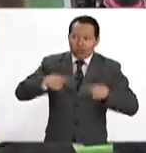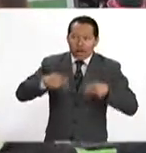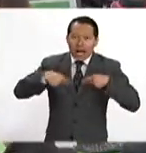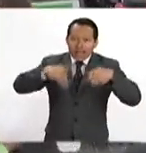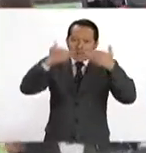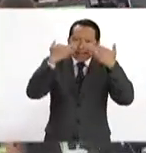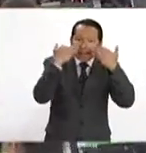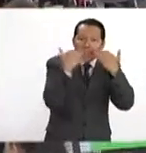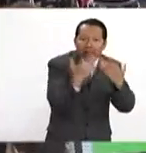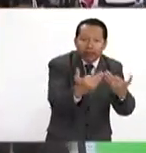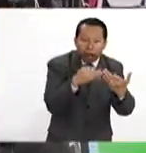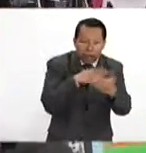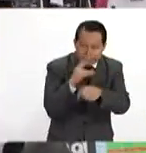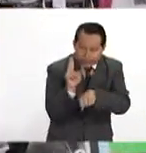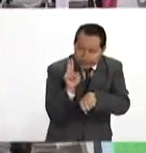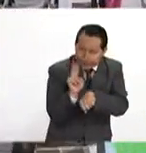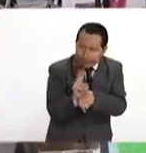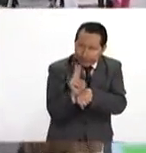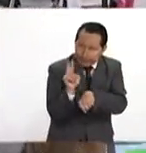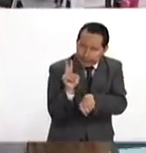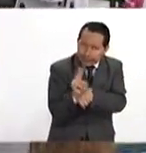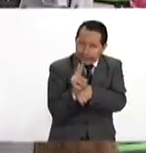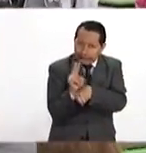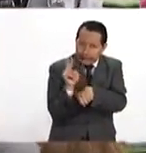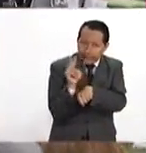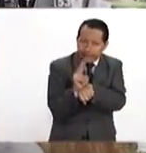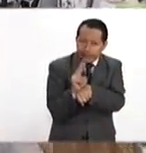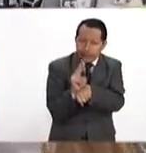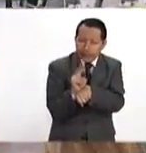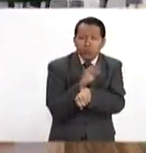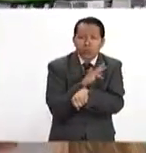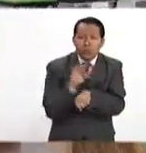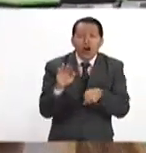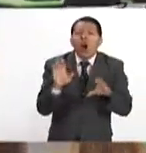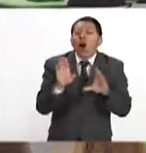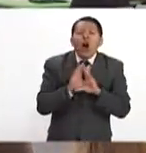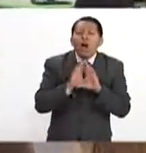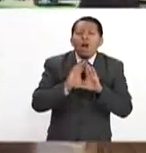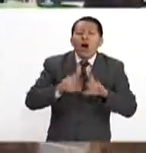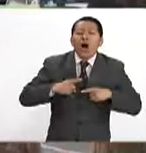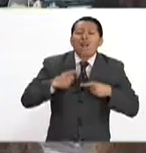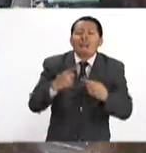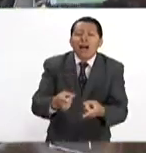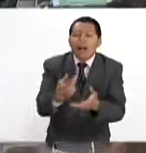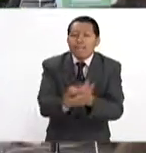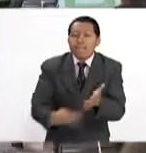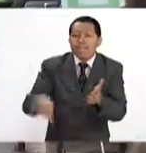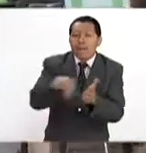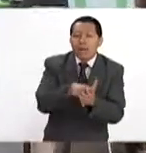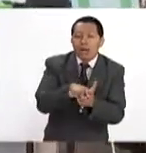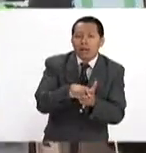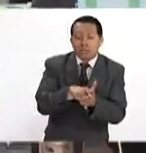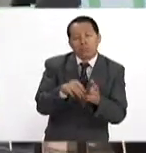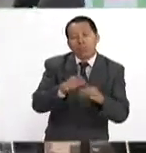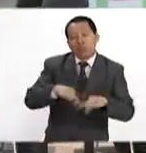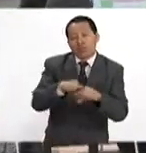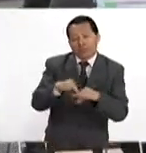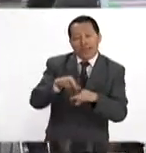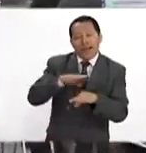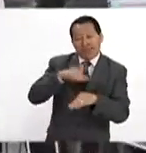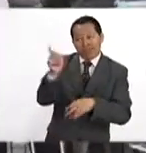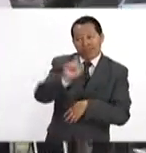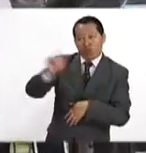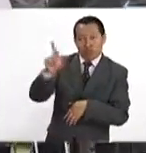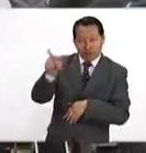están viendo, inspeccionando, y en donde la manera de asignar una plaza no es otra más que el mérito.